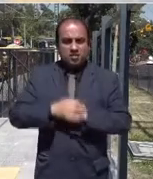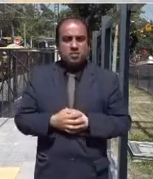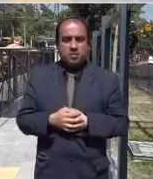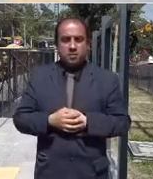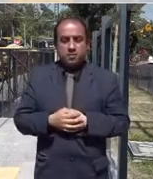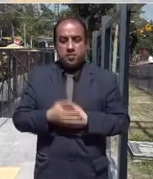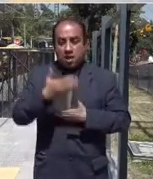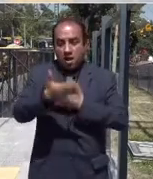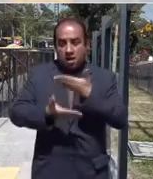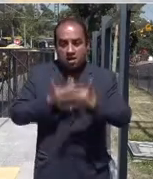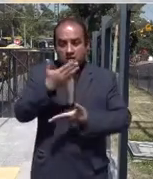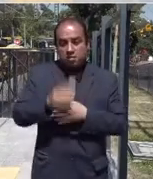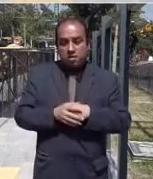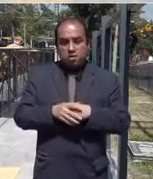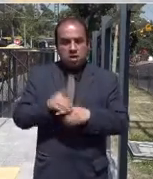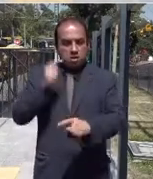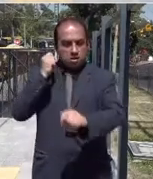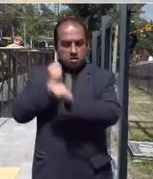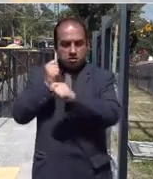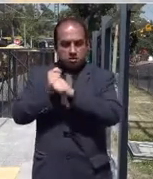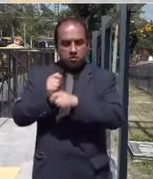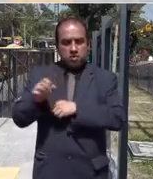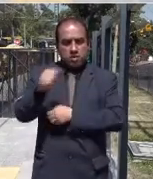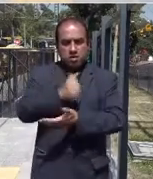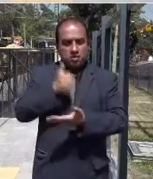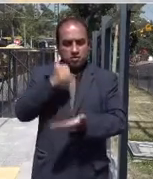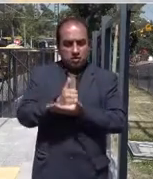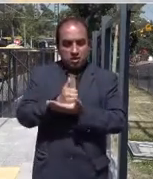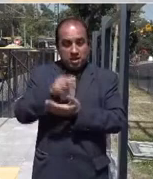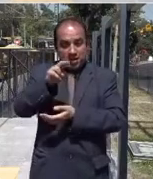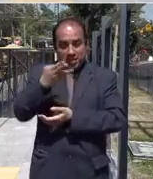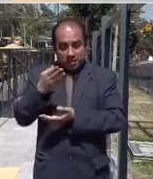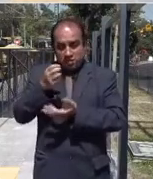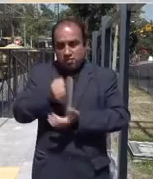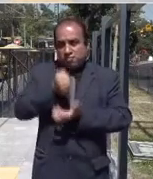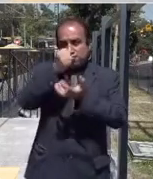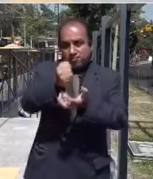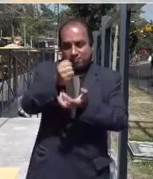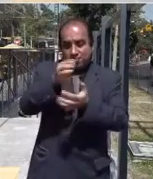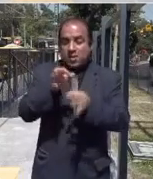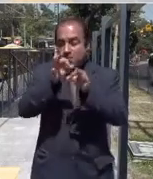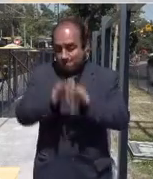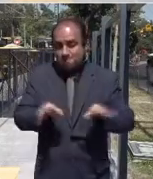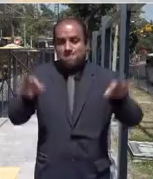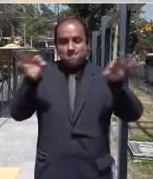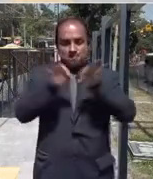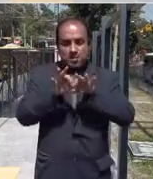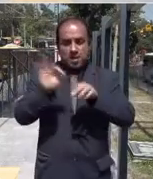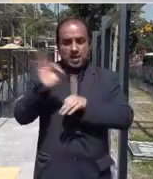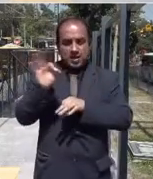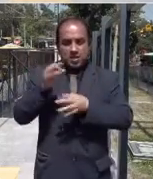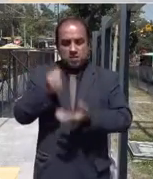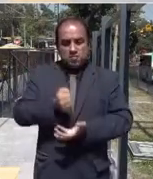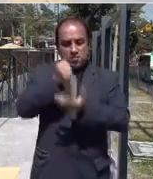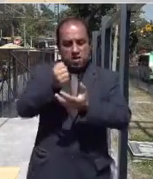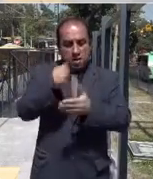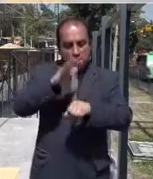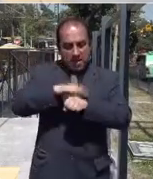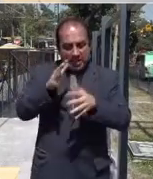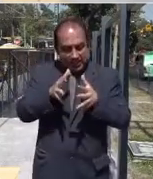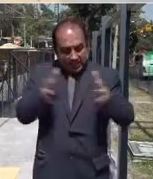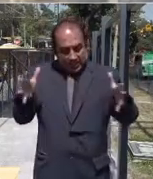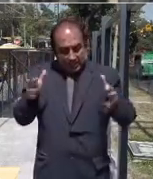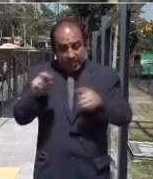que el servicio de transporte de la ciudad está recibiendo una inversión muy importante, probablemente la inversión más grande que